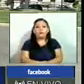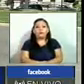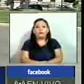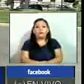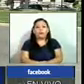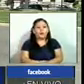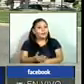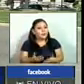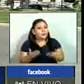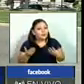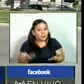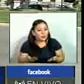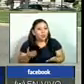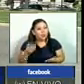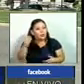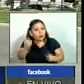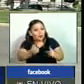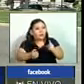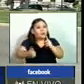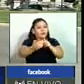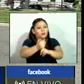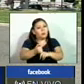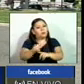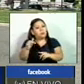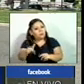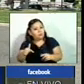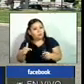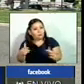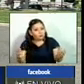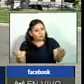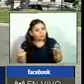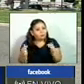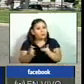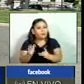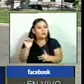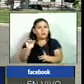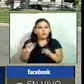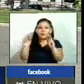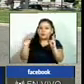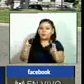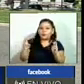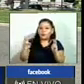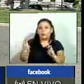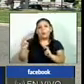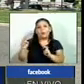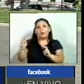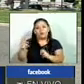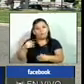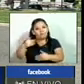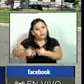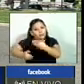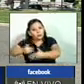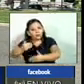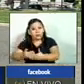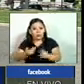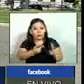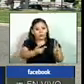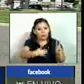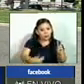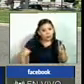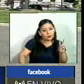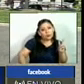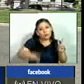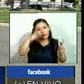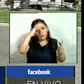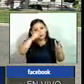fue el propósito de tener una celebración en lo que es esta histórica trayectoria entre los dos presidentes presidente Trump